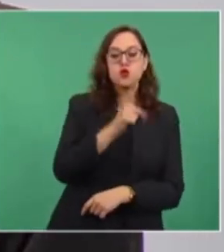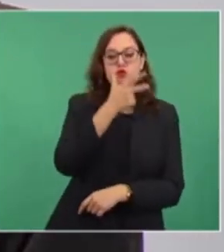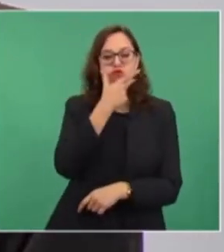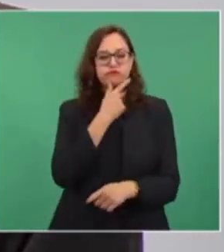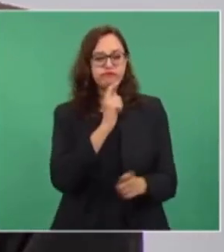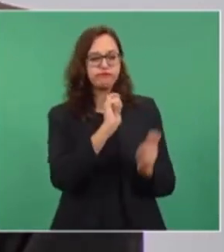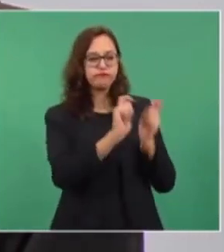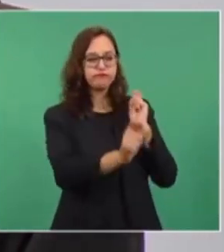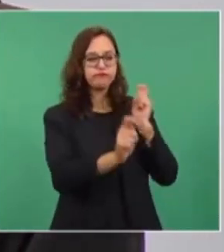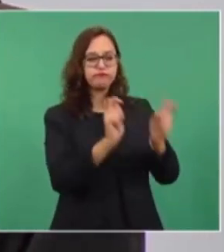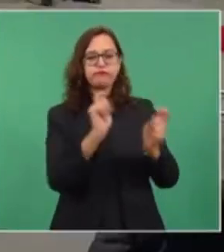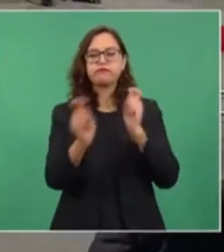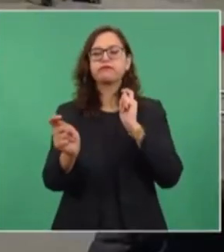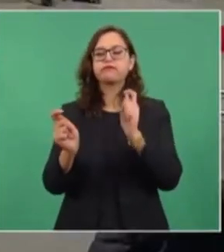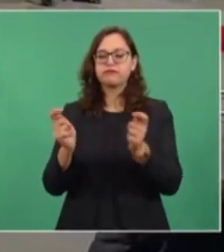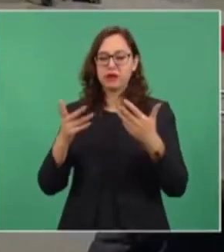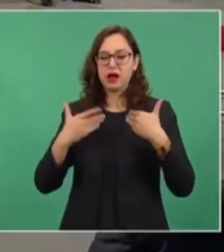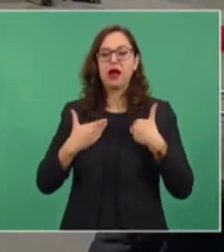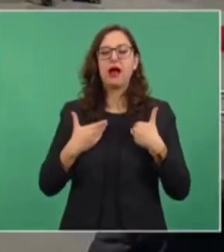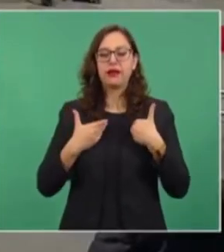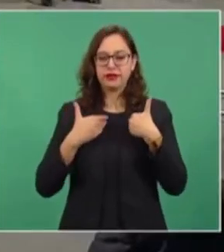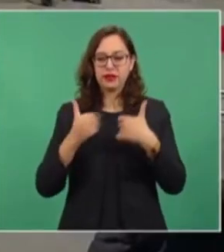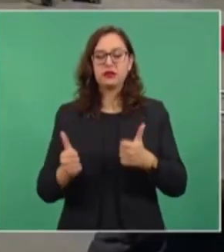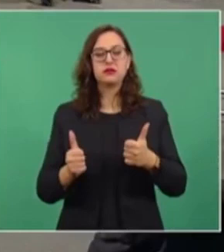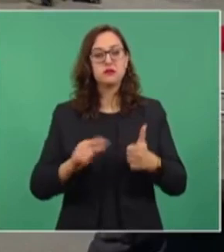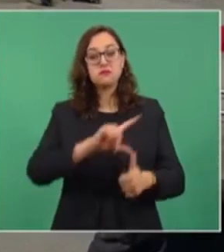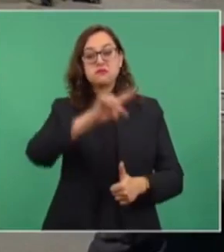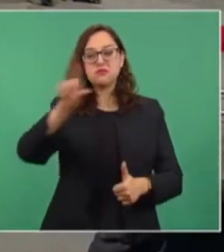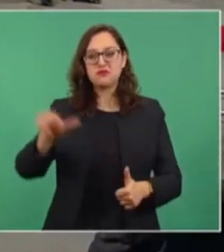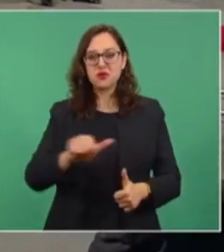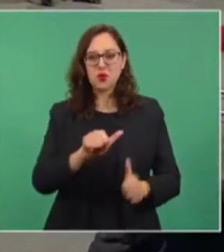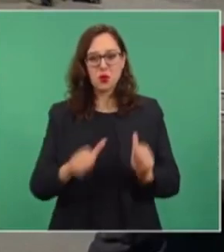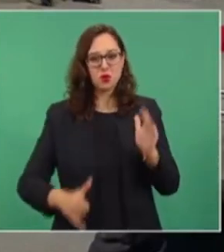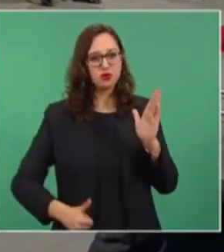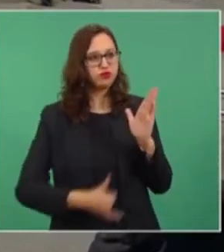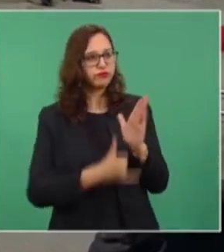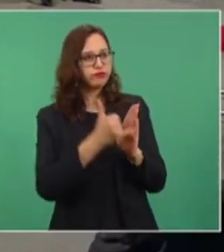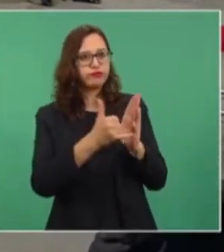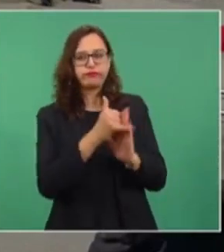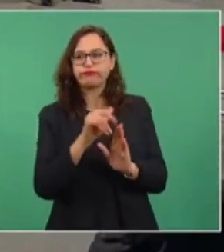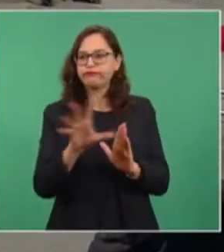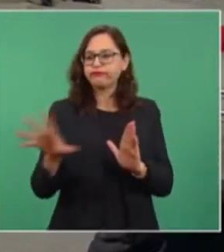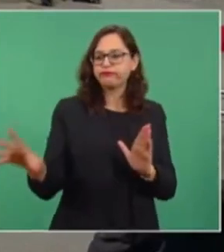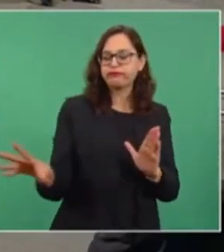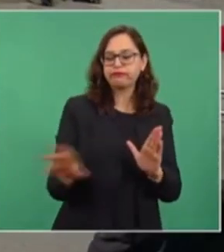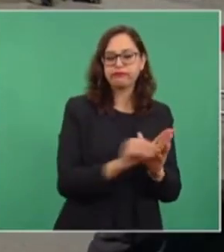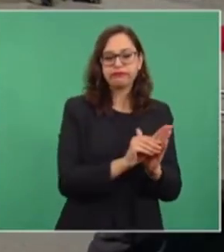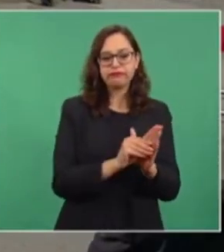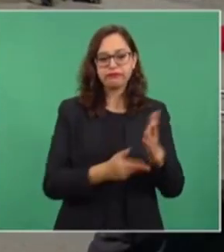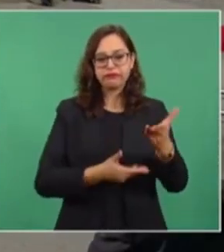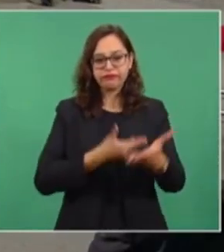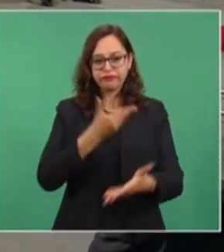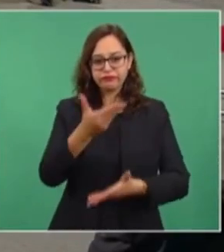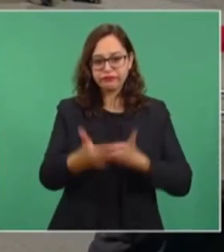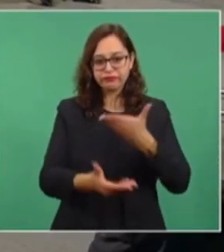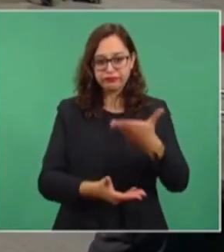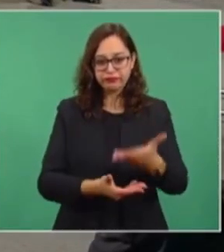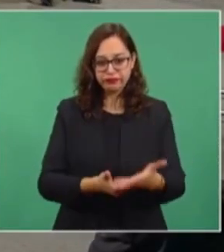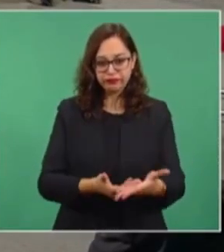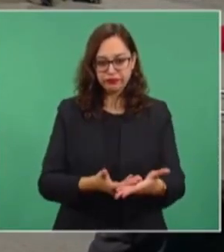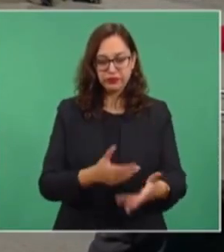para satisfacer sus necesidades de espacio para habitar, poniendo su capacidad al servicio integral de la sociedad.